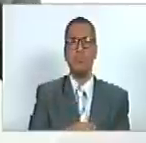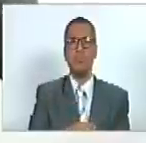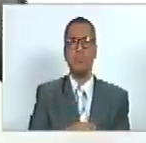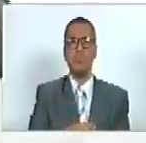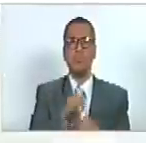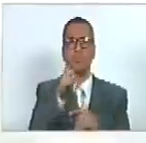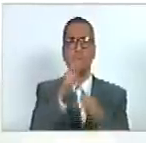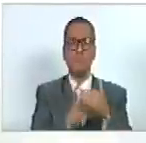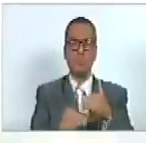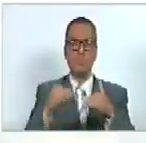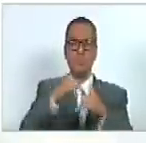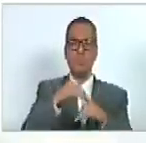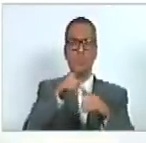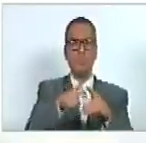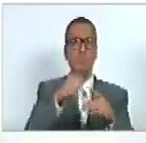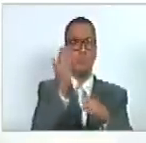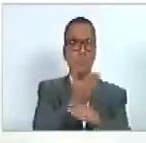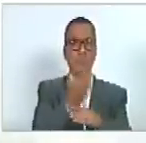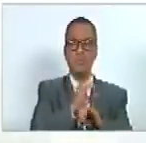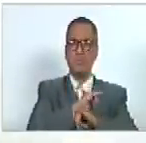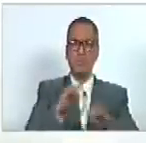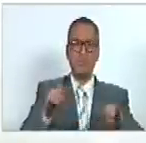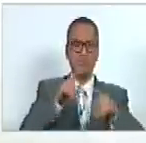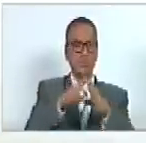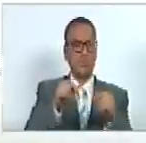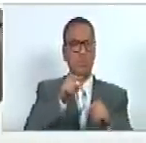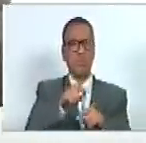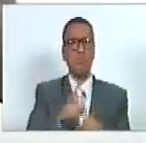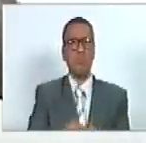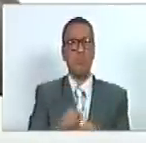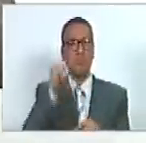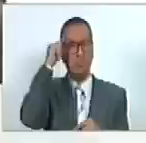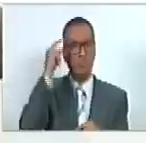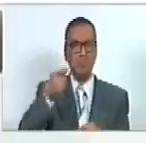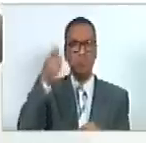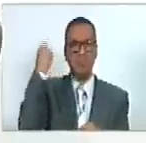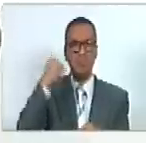el levantamiento de las llamadas sanciones. Y ayer,